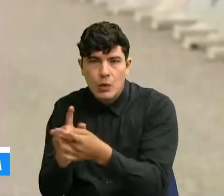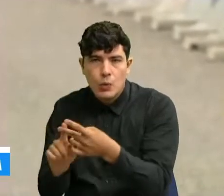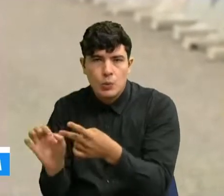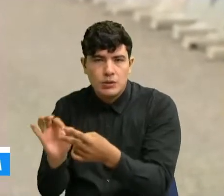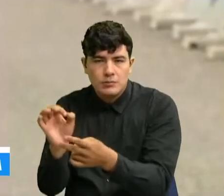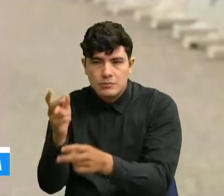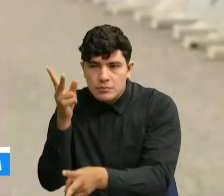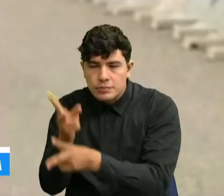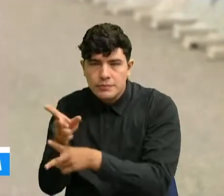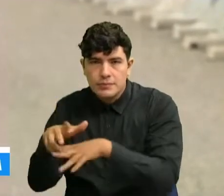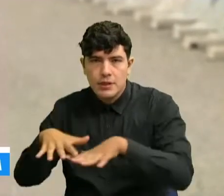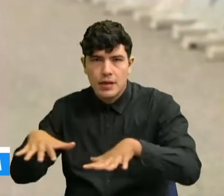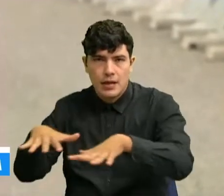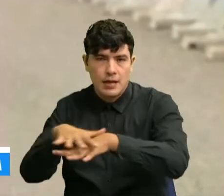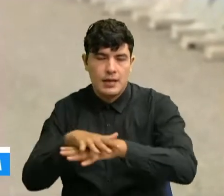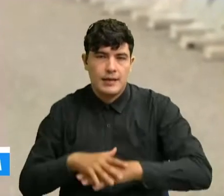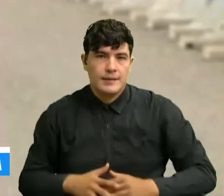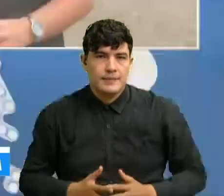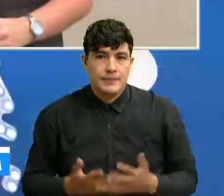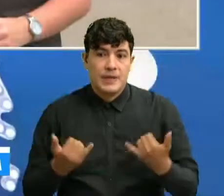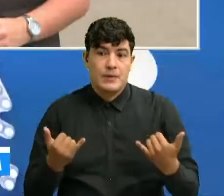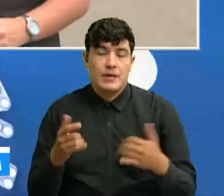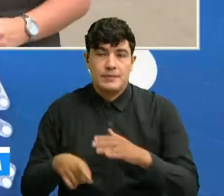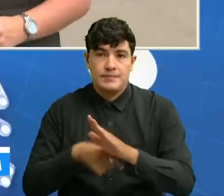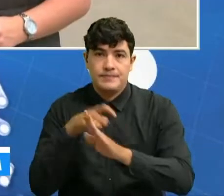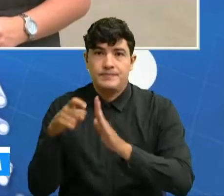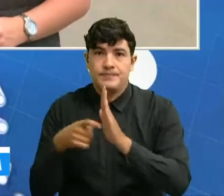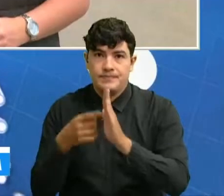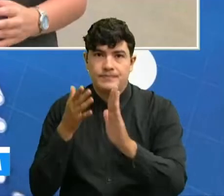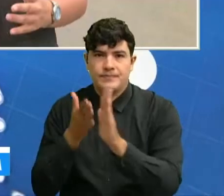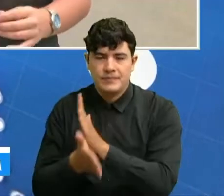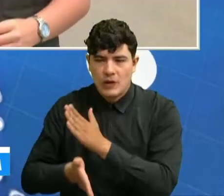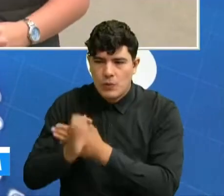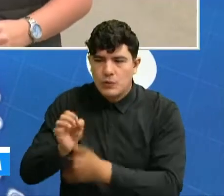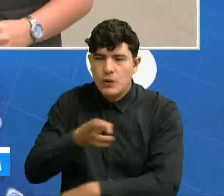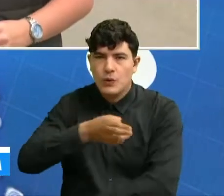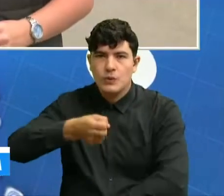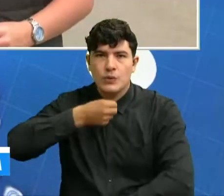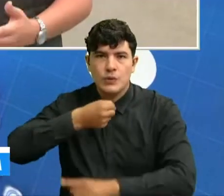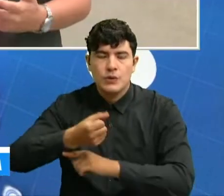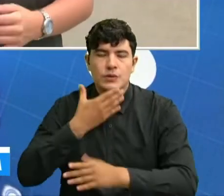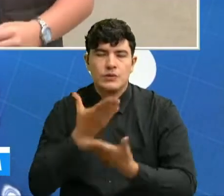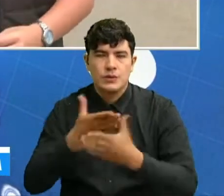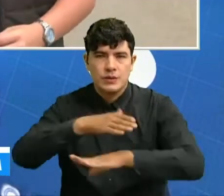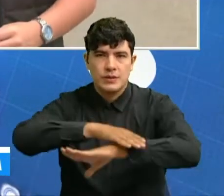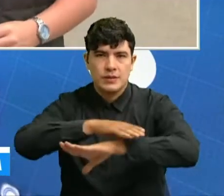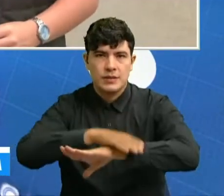inseguridad en este sector de la ciudad. Por ahora esta es toda la información. Angie Pinto, desde la zona de frontera, estamos informando.